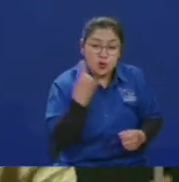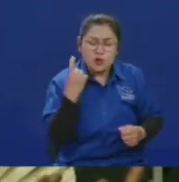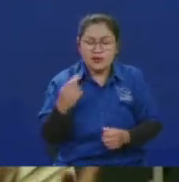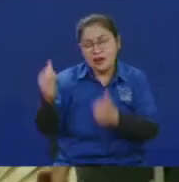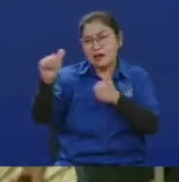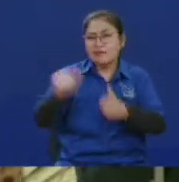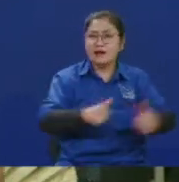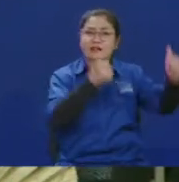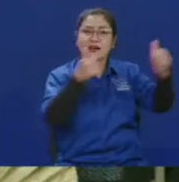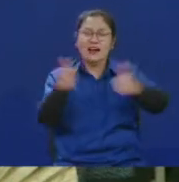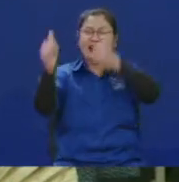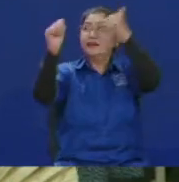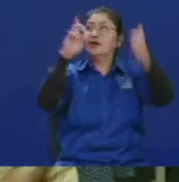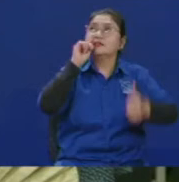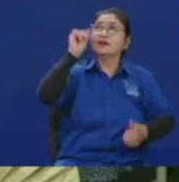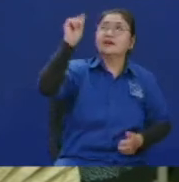¡Alabaré!